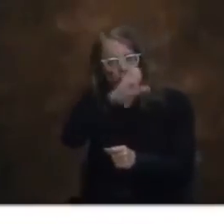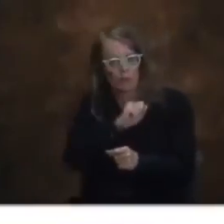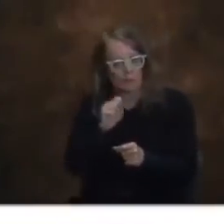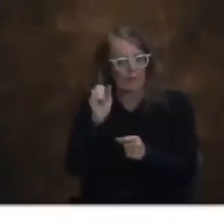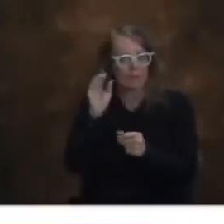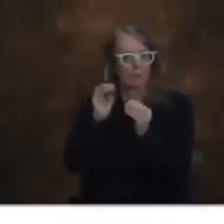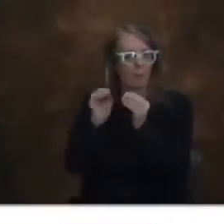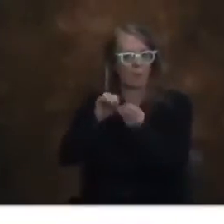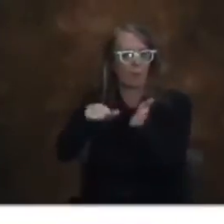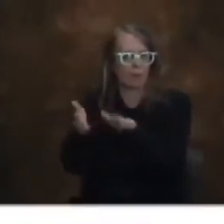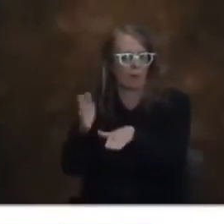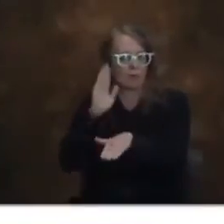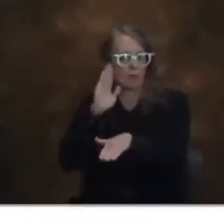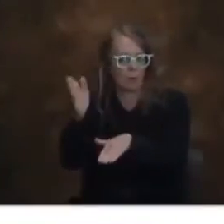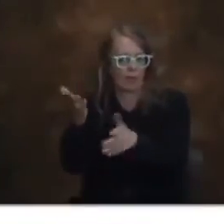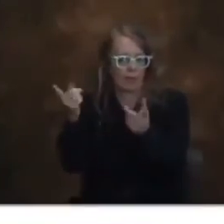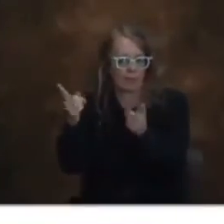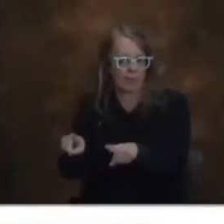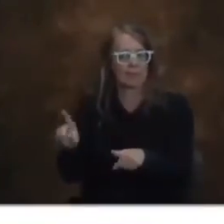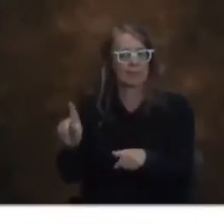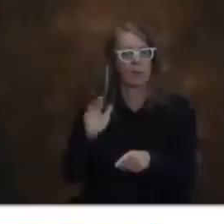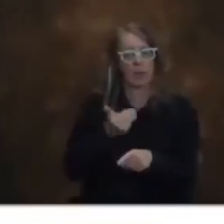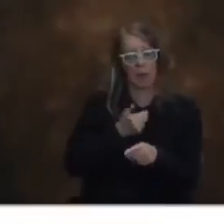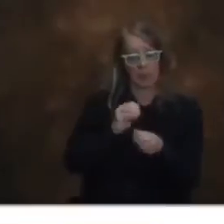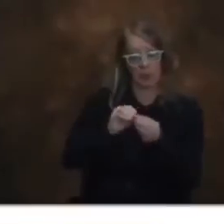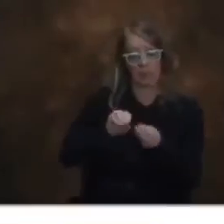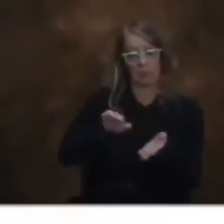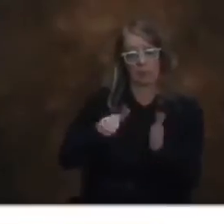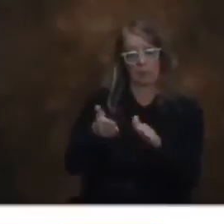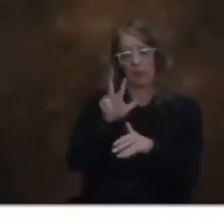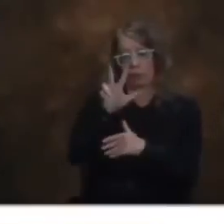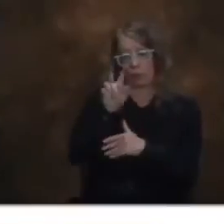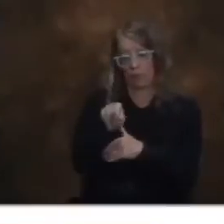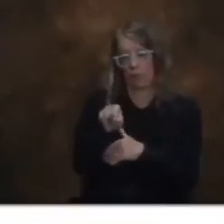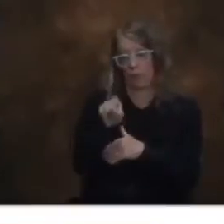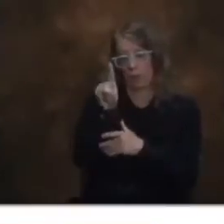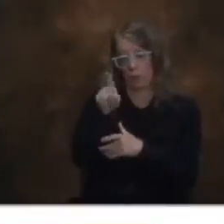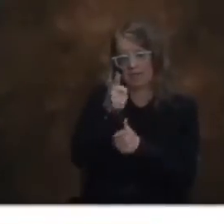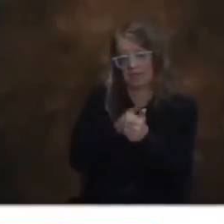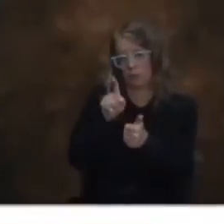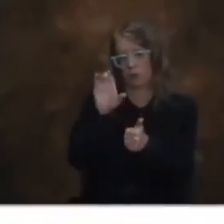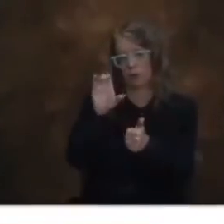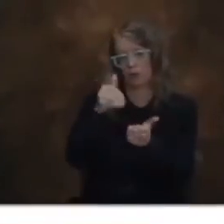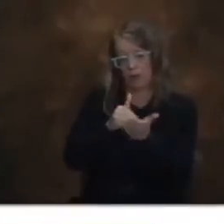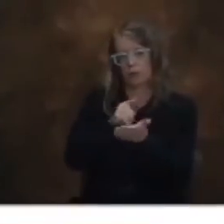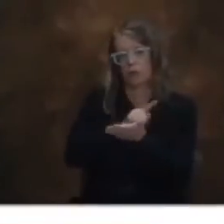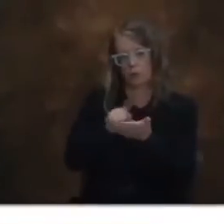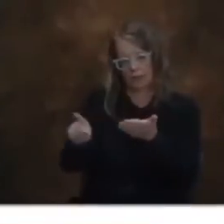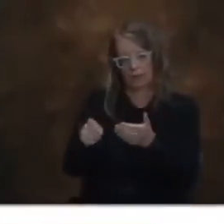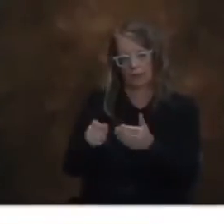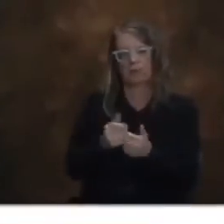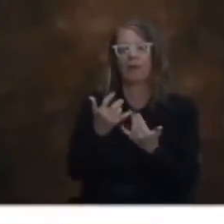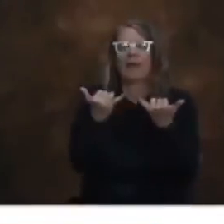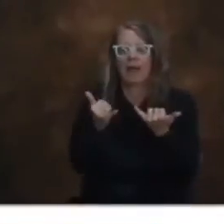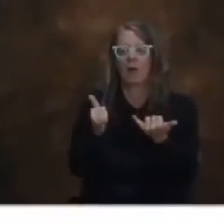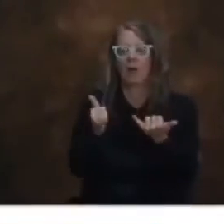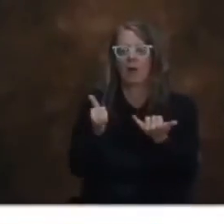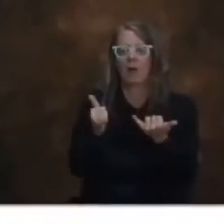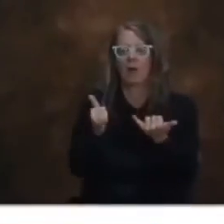y que no si nuestra tasa de mortalidad ha aumentado y ahora está en rojo por semana